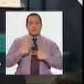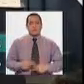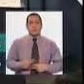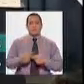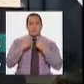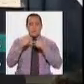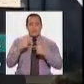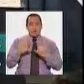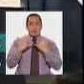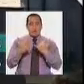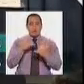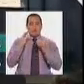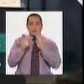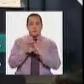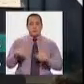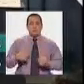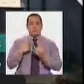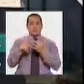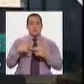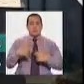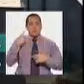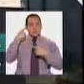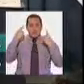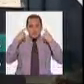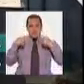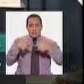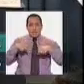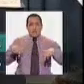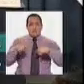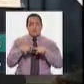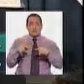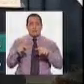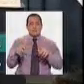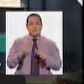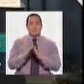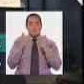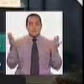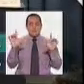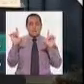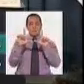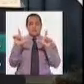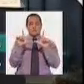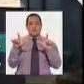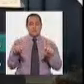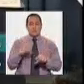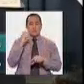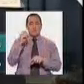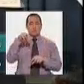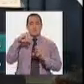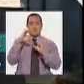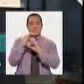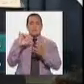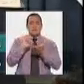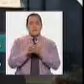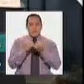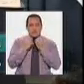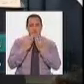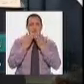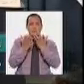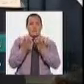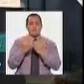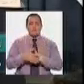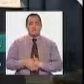sido el día de hoy en medios de comunicación radial, periodístico y televisivos, ONGs que han